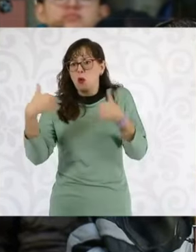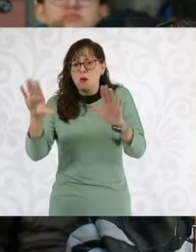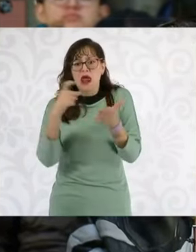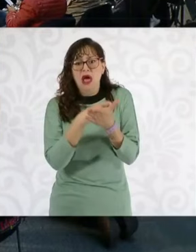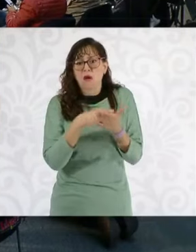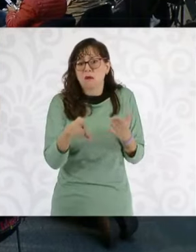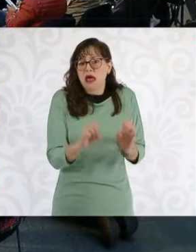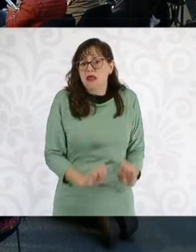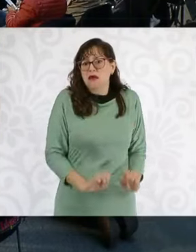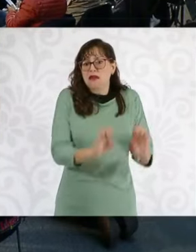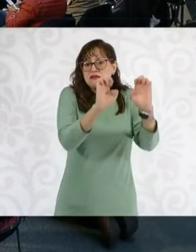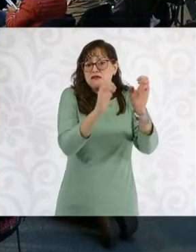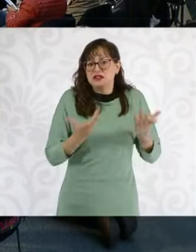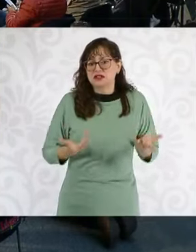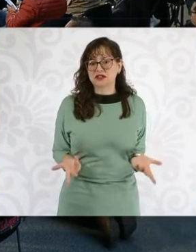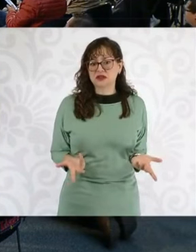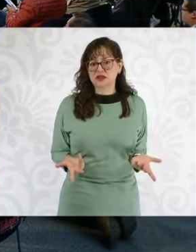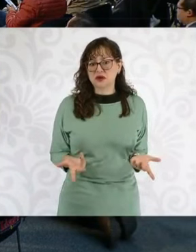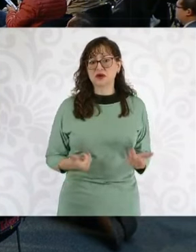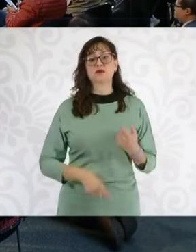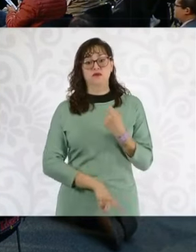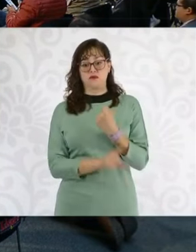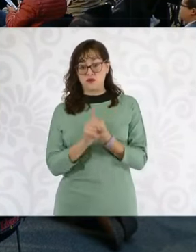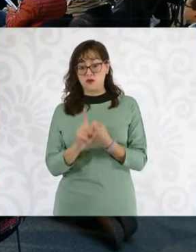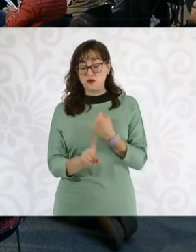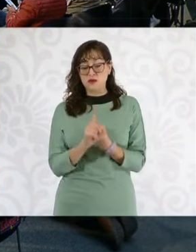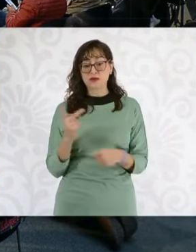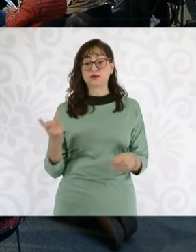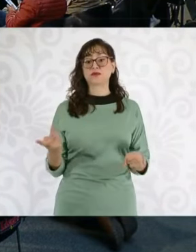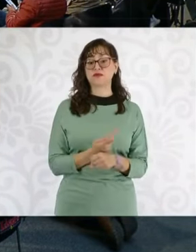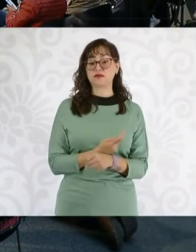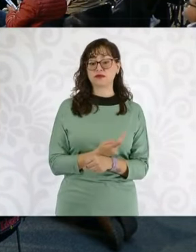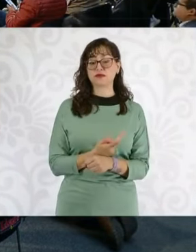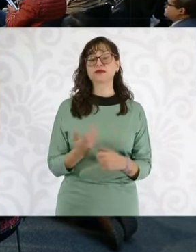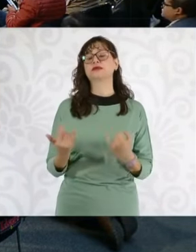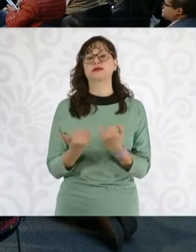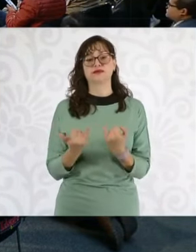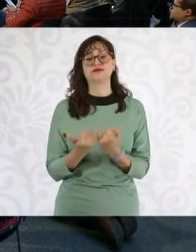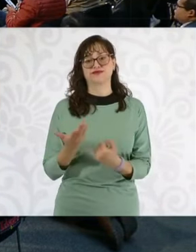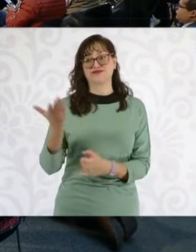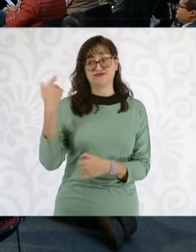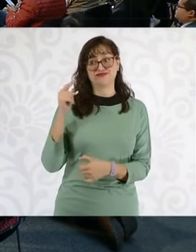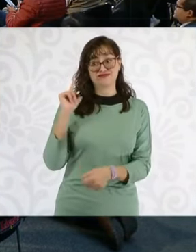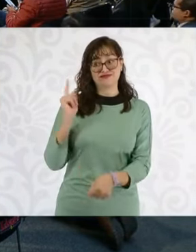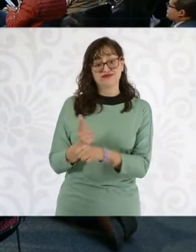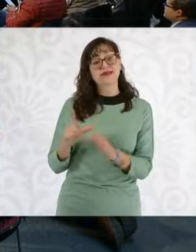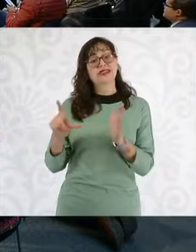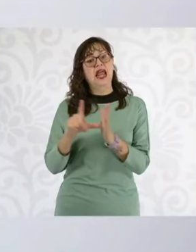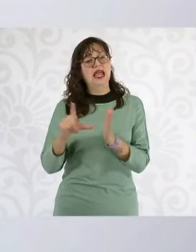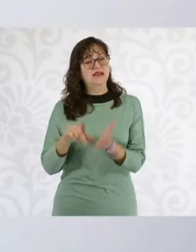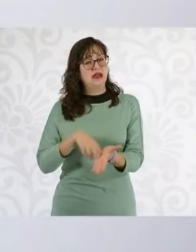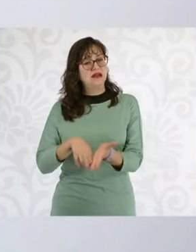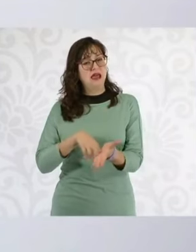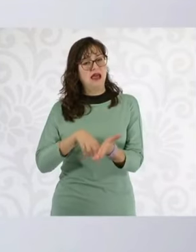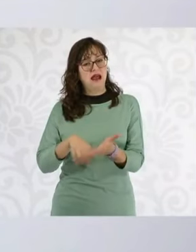edificio sede. Y aquí el problema es que, como pasó también con el tema de las tarjetas American Express, en